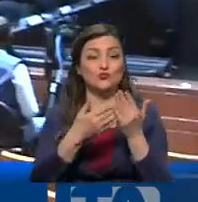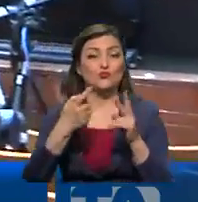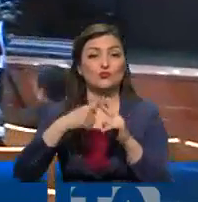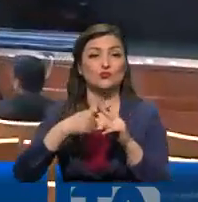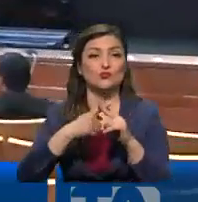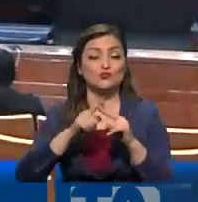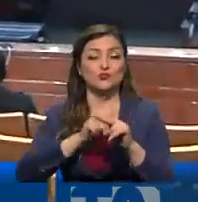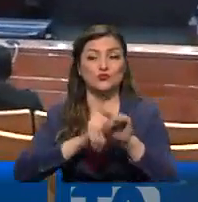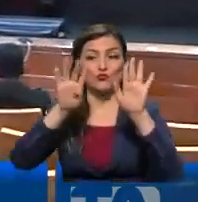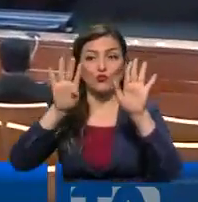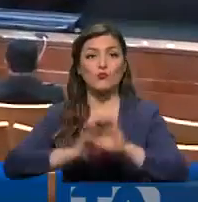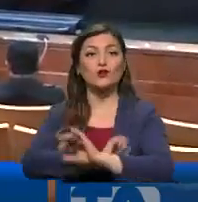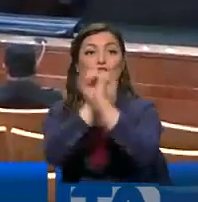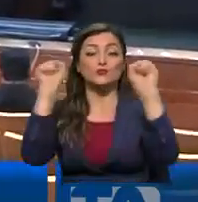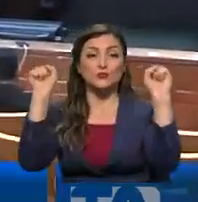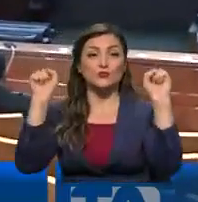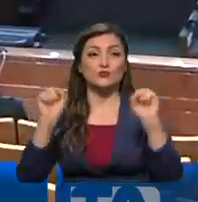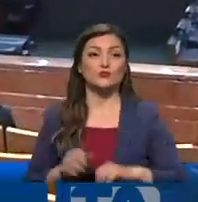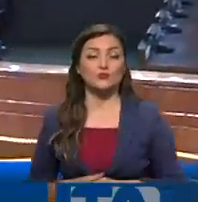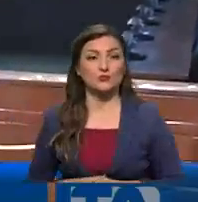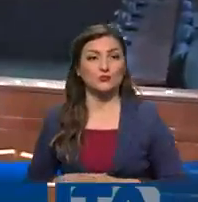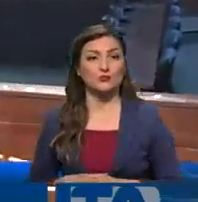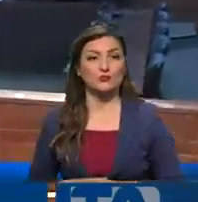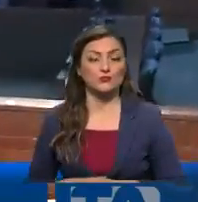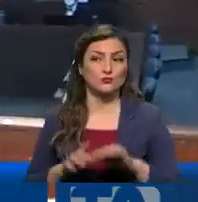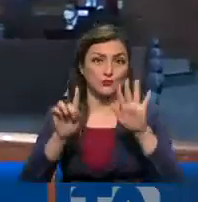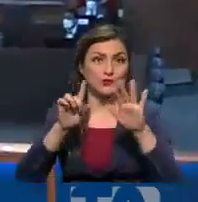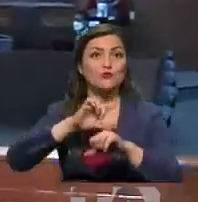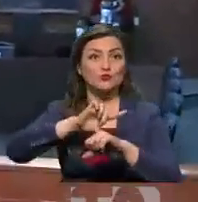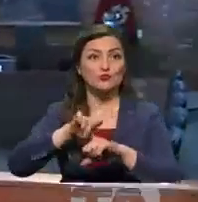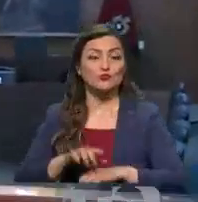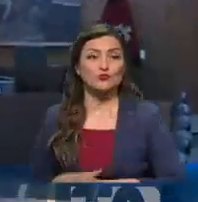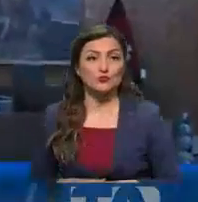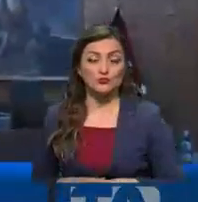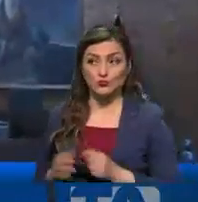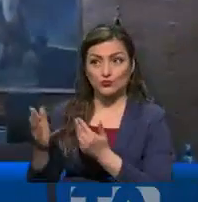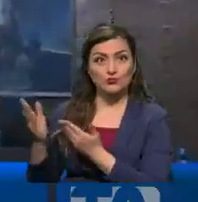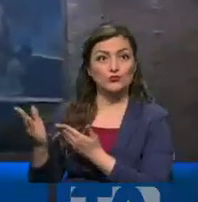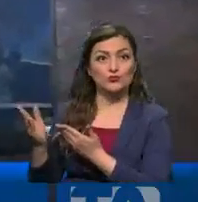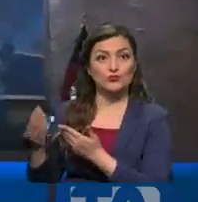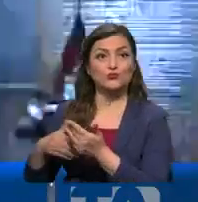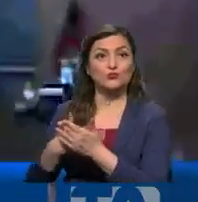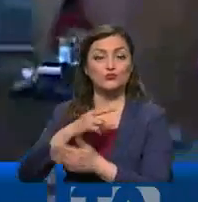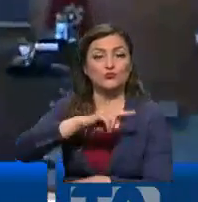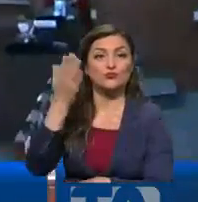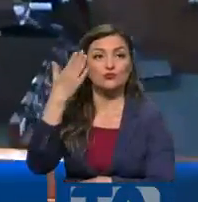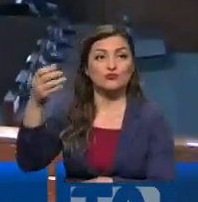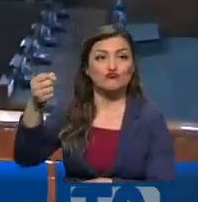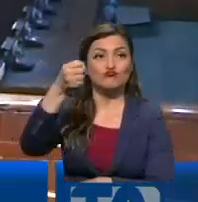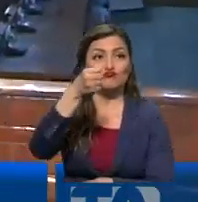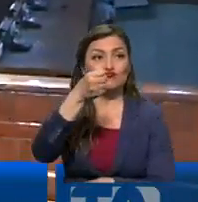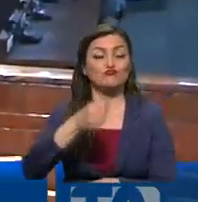iniciará a las 9 de la mañana, es decir, en aproximadamente 6 minutos. Ustedes ya lo han escuchado, para elegir a la nueva vicealcaldesa de